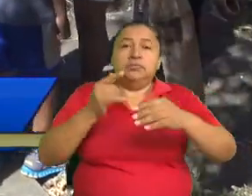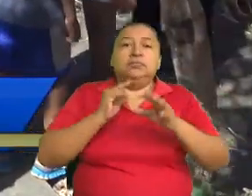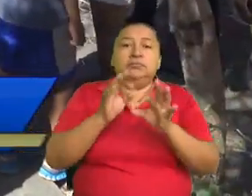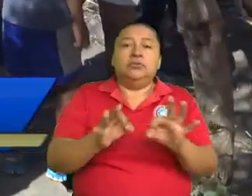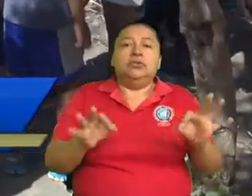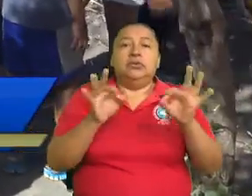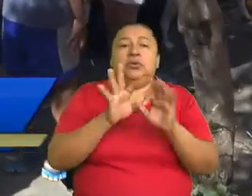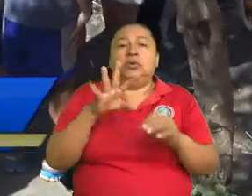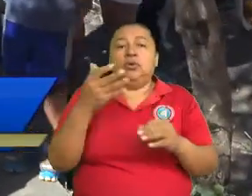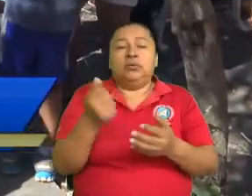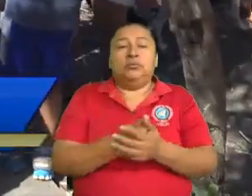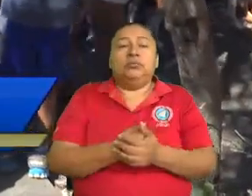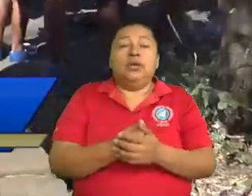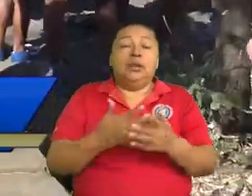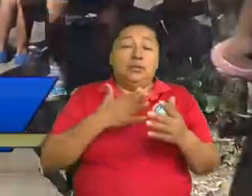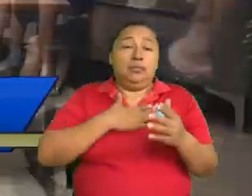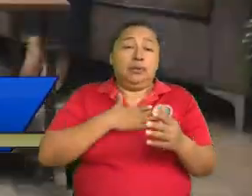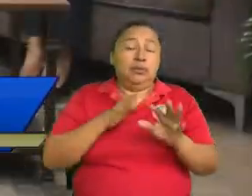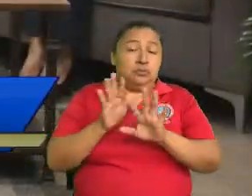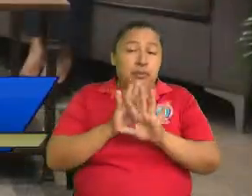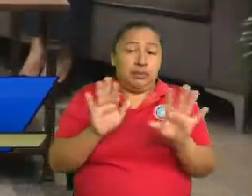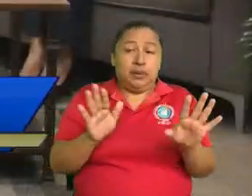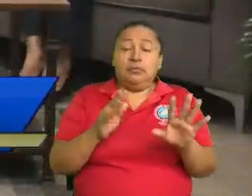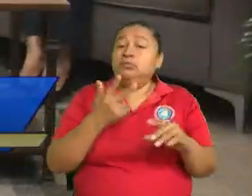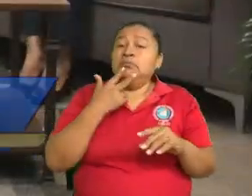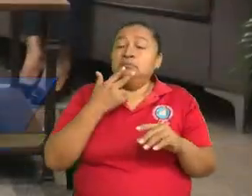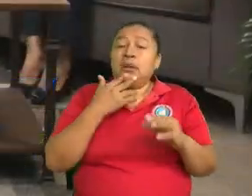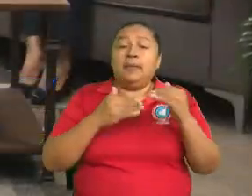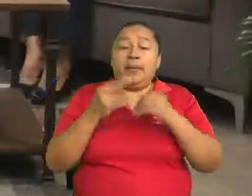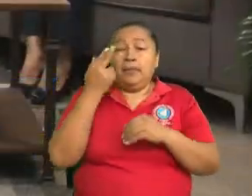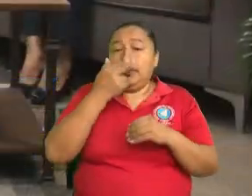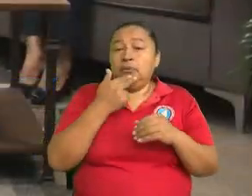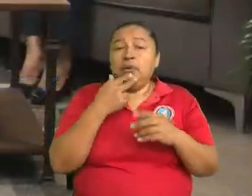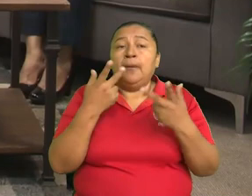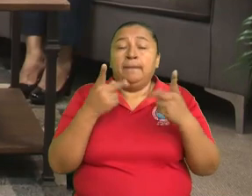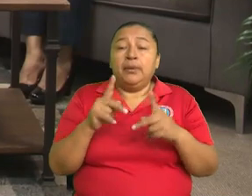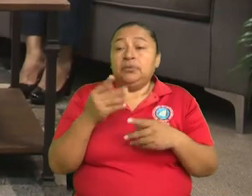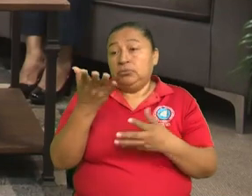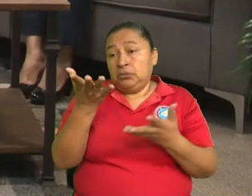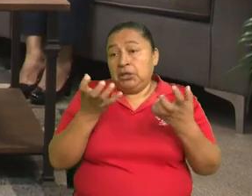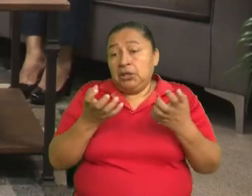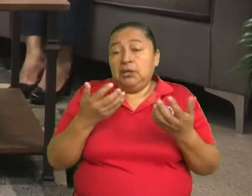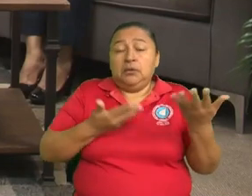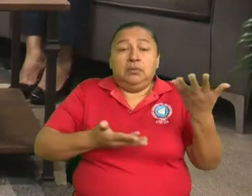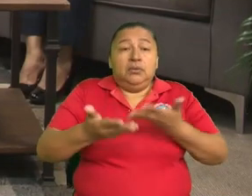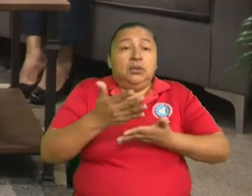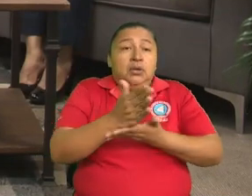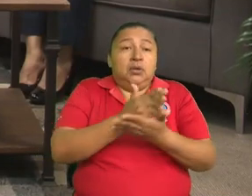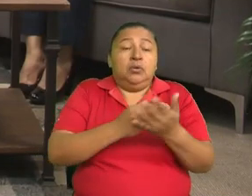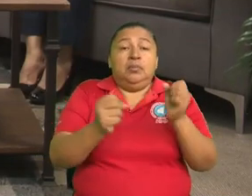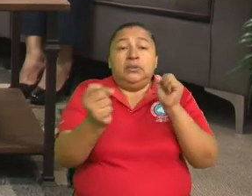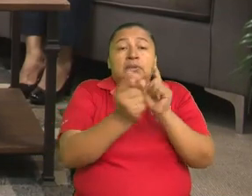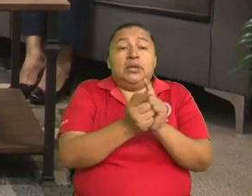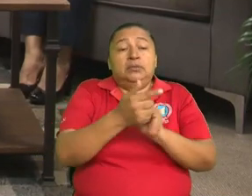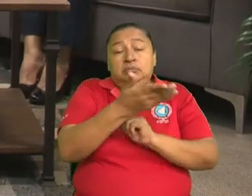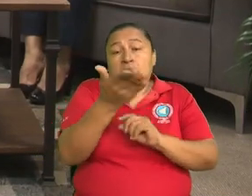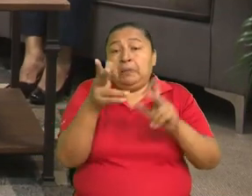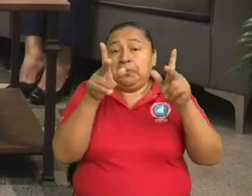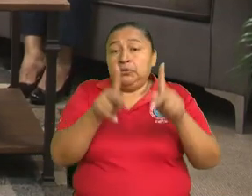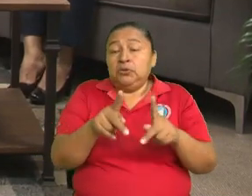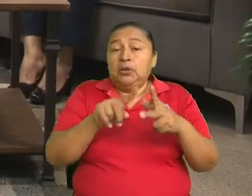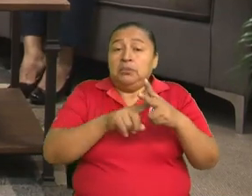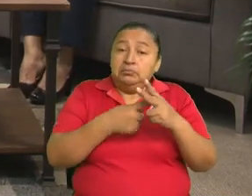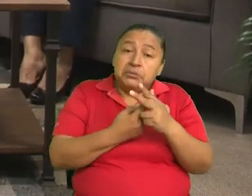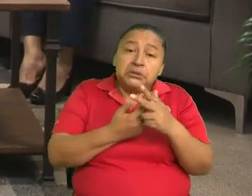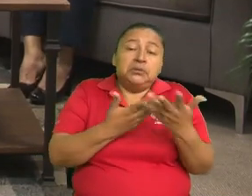Otro. Compañera, pues de mi parte por ahora no tengo más preguntas que hacerle. Sin embargo, si usted quisiera compartir algún mensaje con nuestra audiencia a partir de